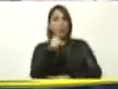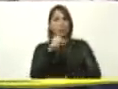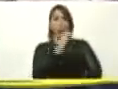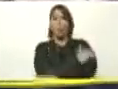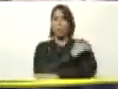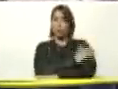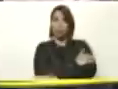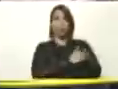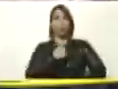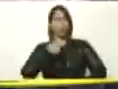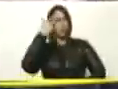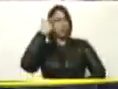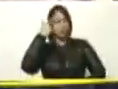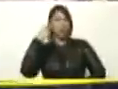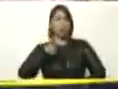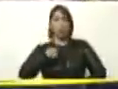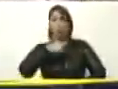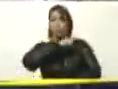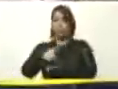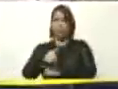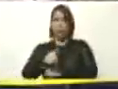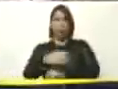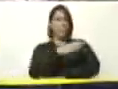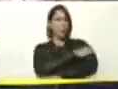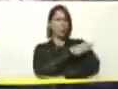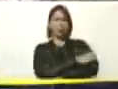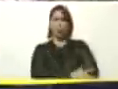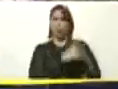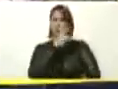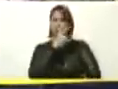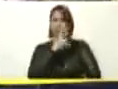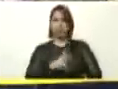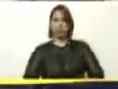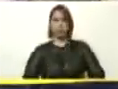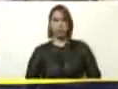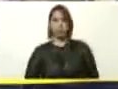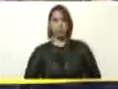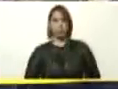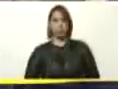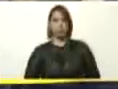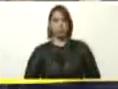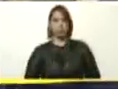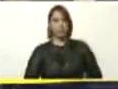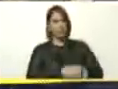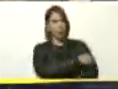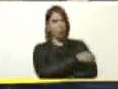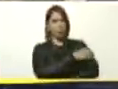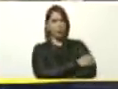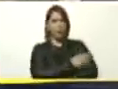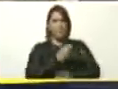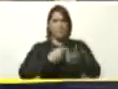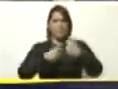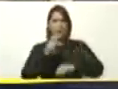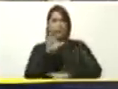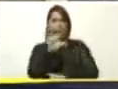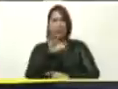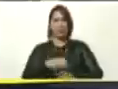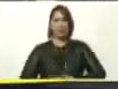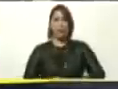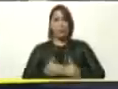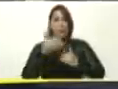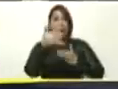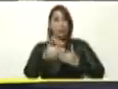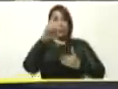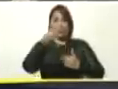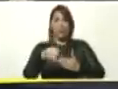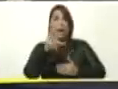lo denuncio, la derecha salvaje, la derecha vendepatria. Detrás de eso están